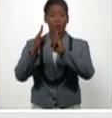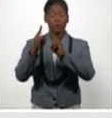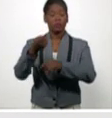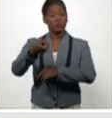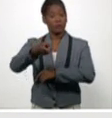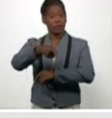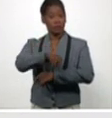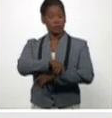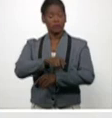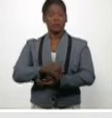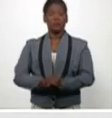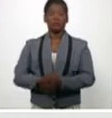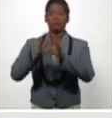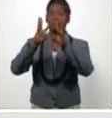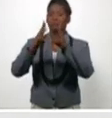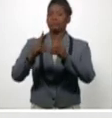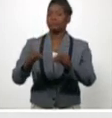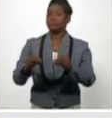con eso se acumulan